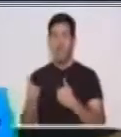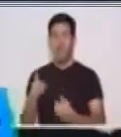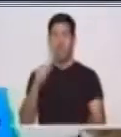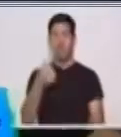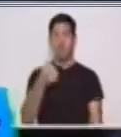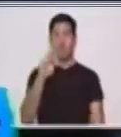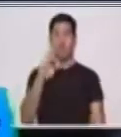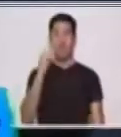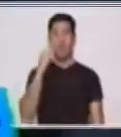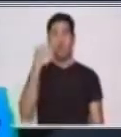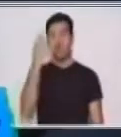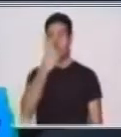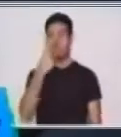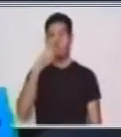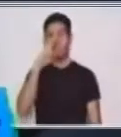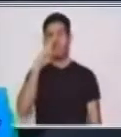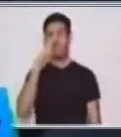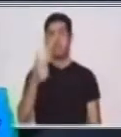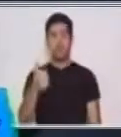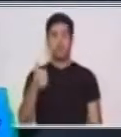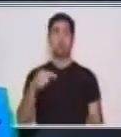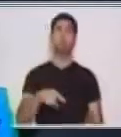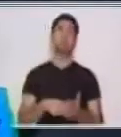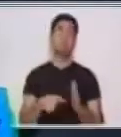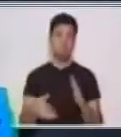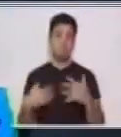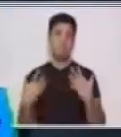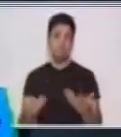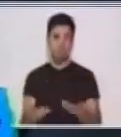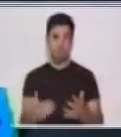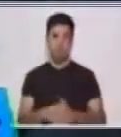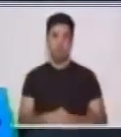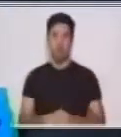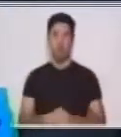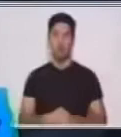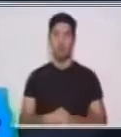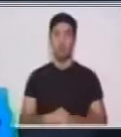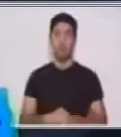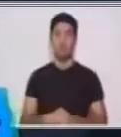aristas? Son estas líneas que unen